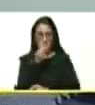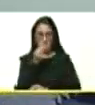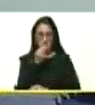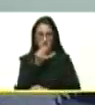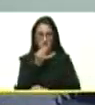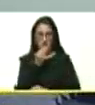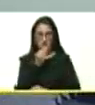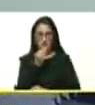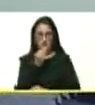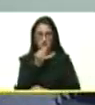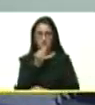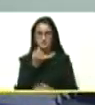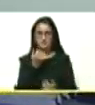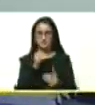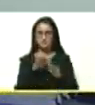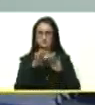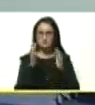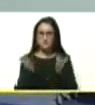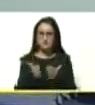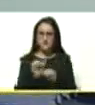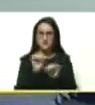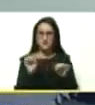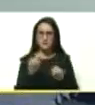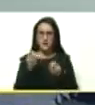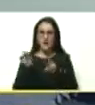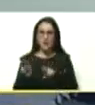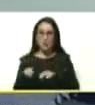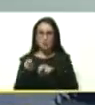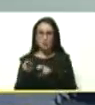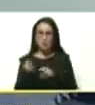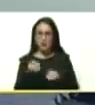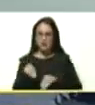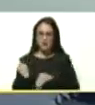que, bueno, que abarca todo lo que es el sistema de agricultura urbana,